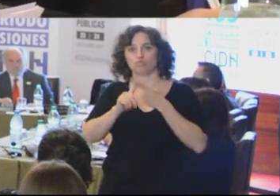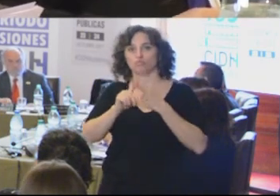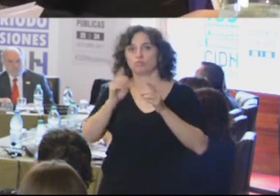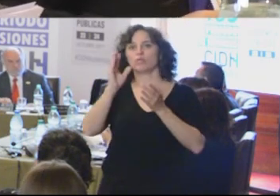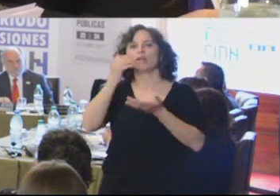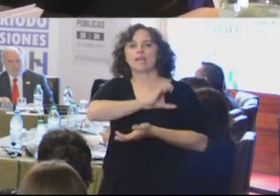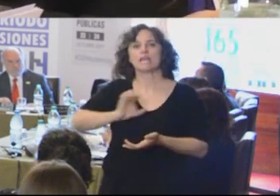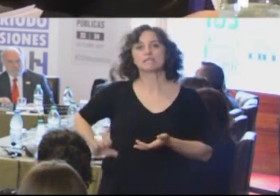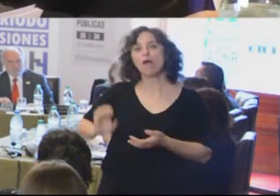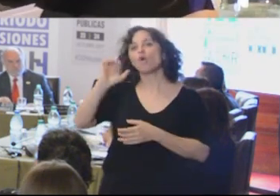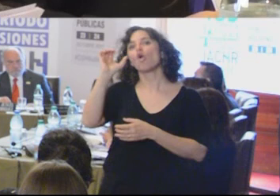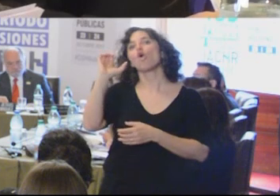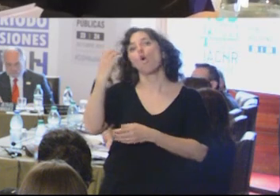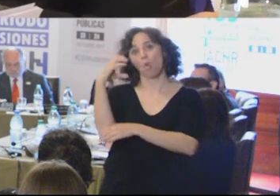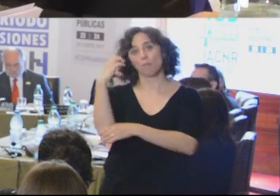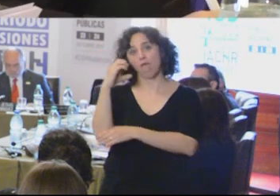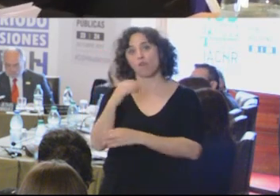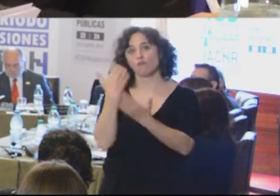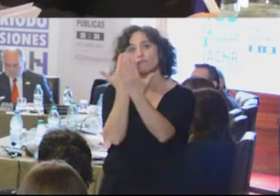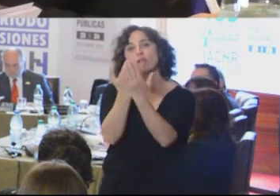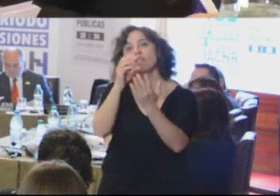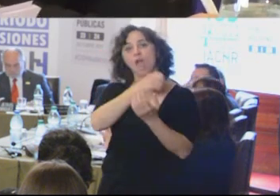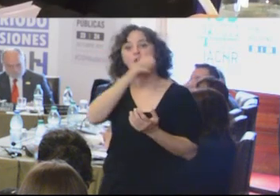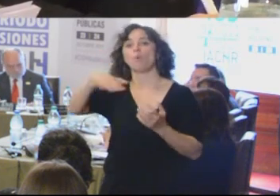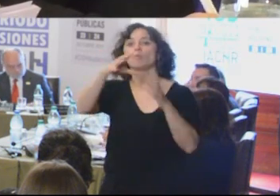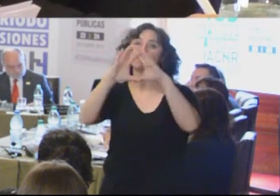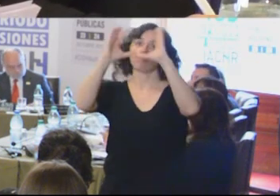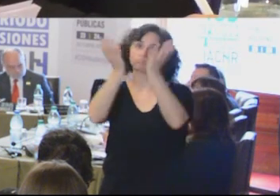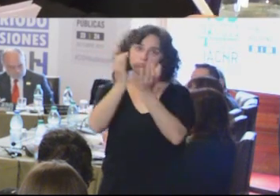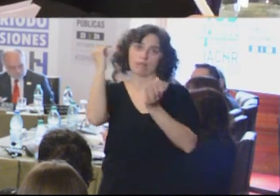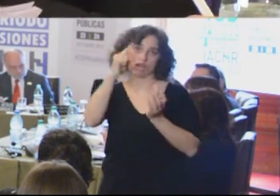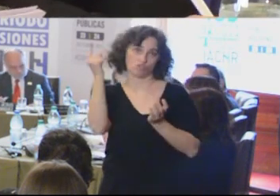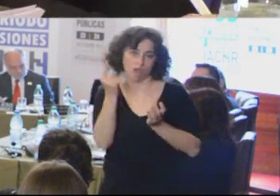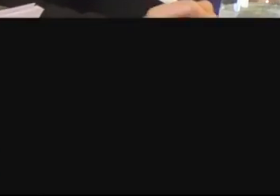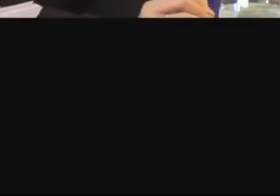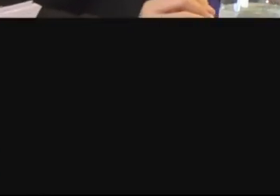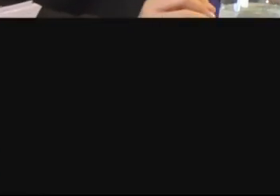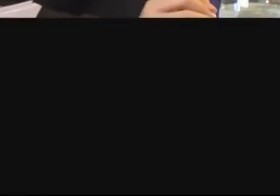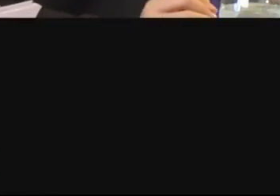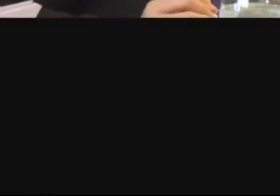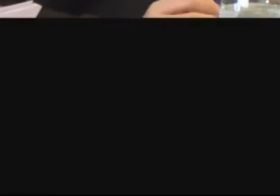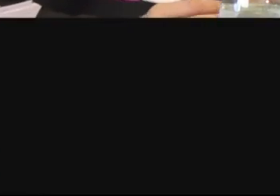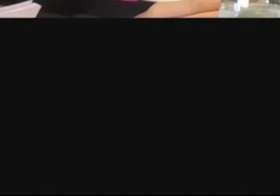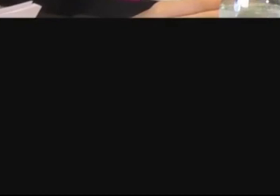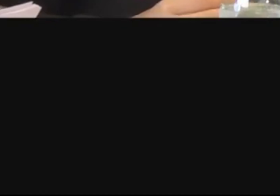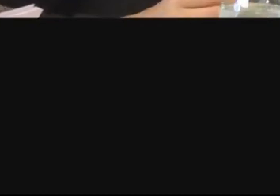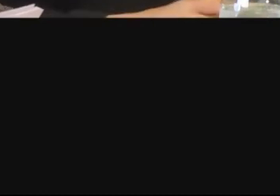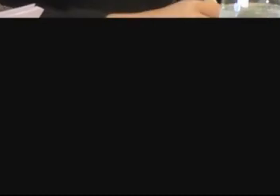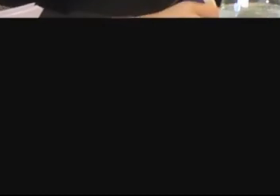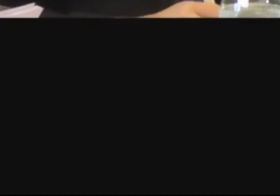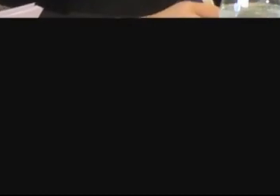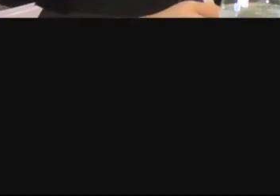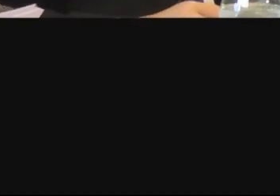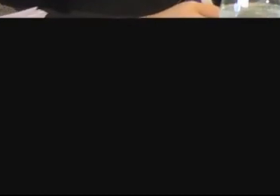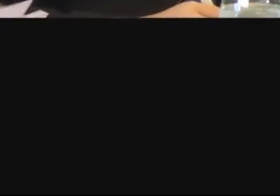comunidad internacional y finalmente aceptar ello vulneraría a los derechos de las víctimas especialmente de aquellas